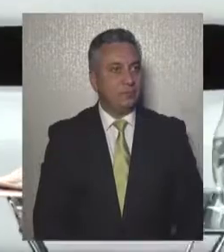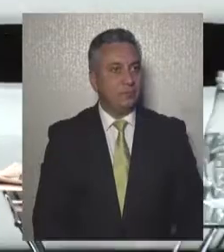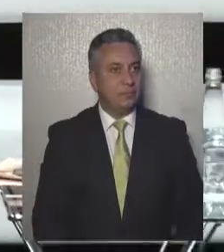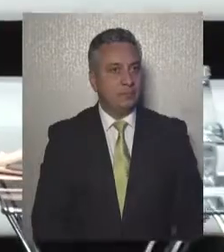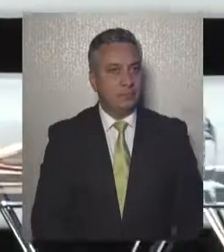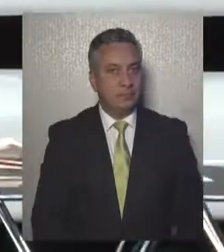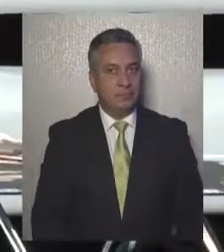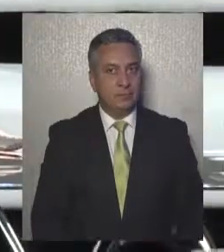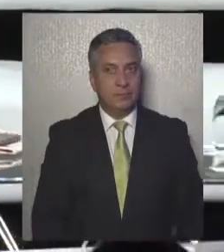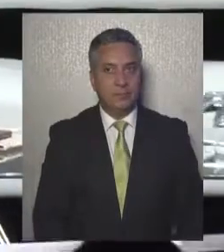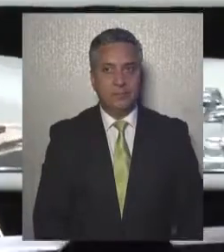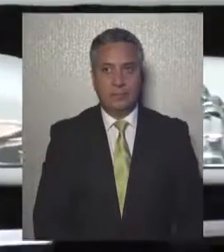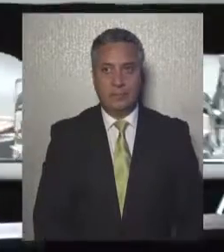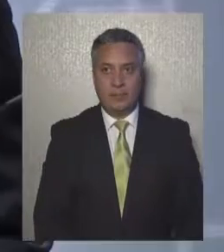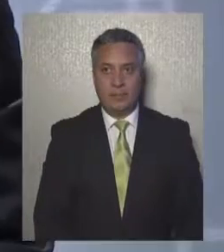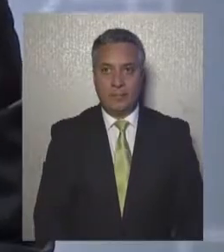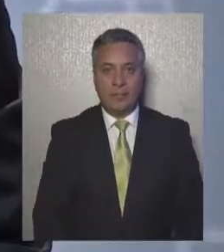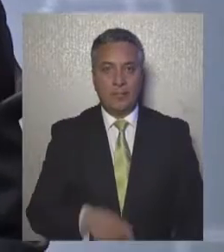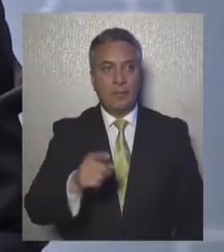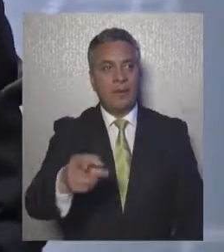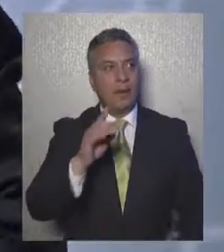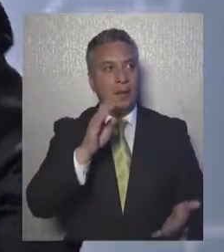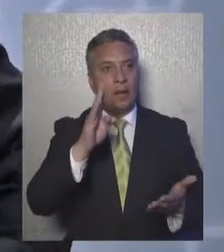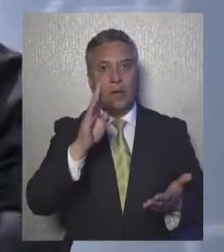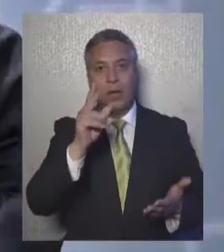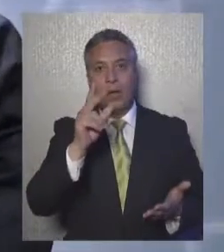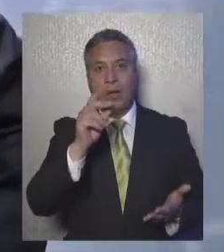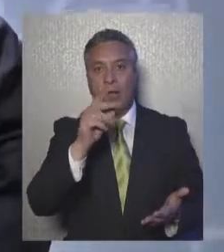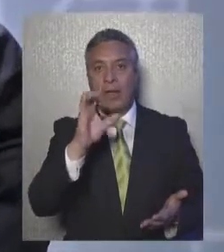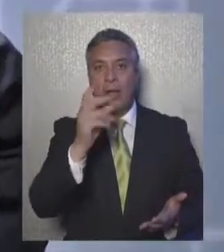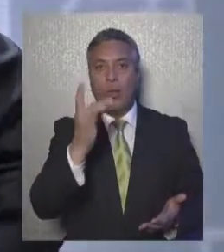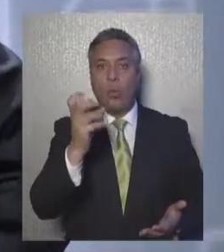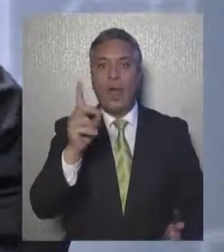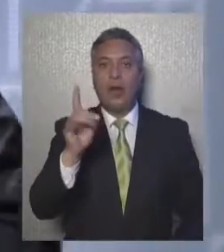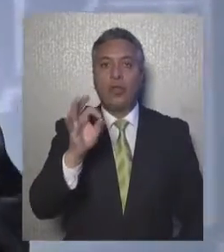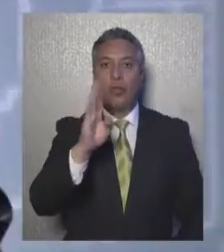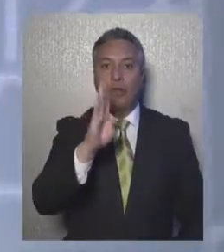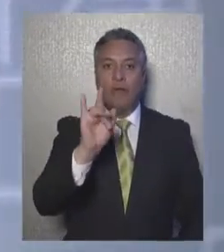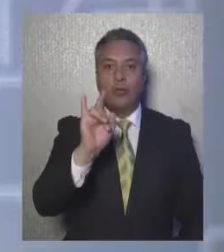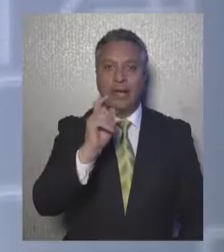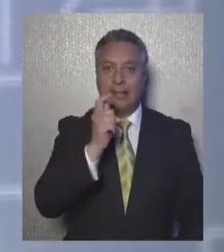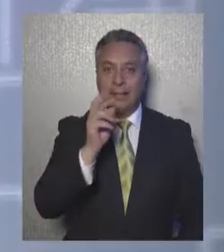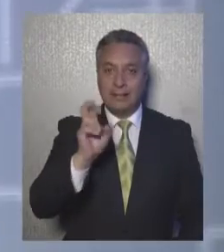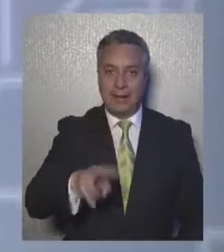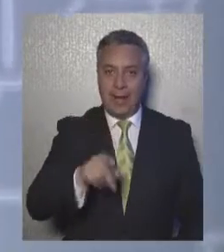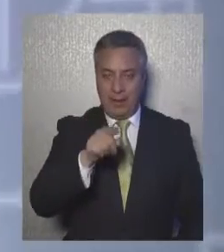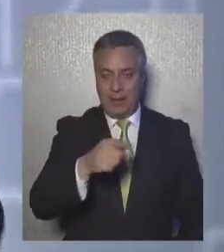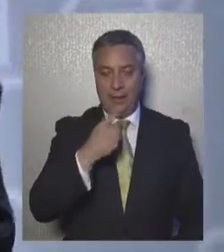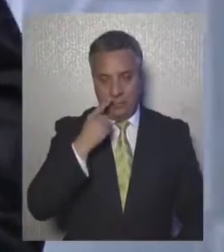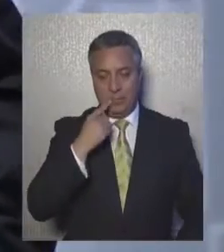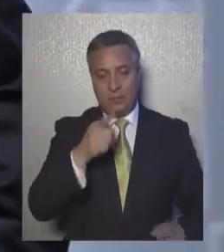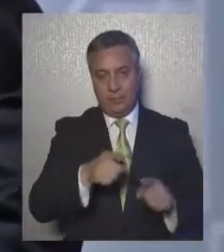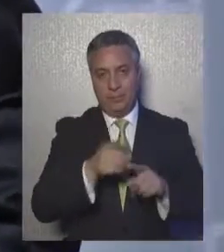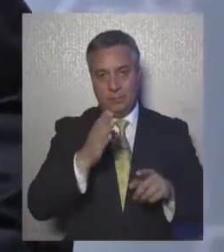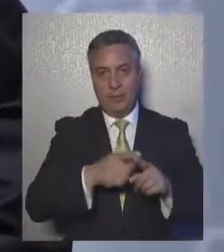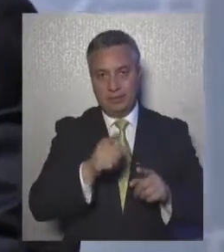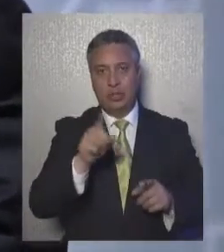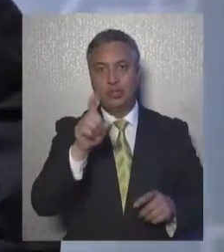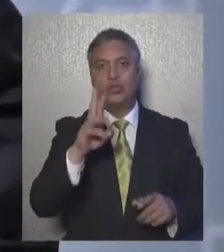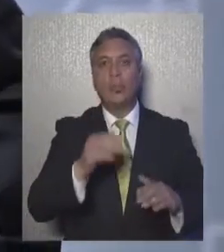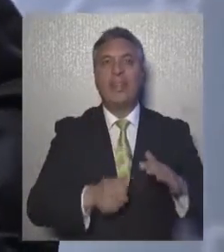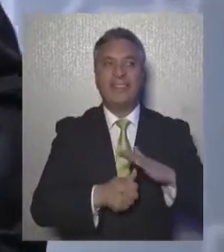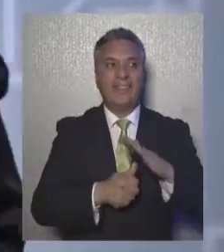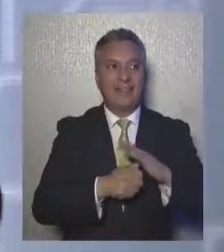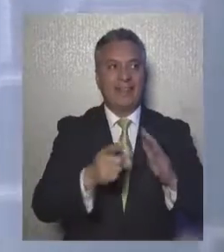Invito a Rafael Berguán, vicepresidente del Consejo Nacional de Productividad, bueno, investigador, ex superintendente, ya lo dije, ¿y